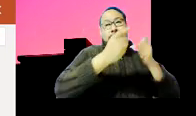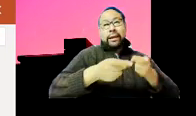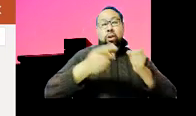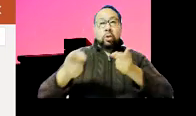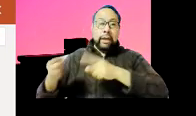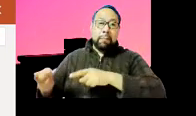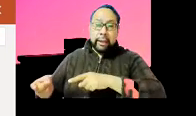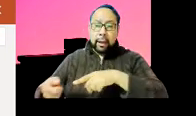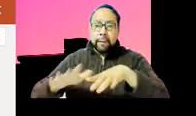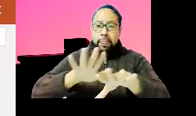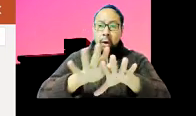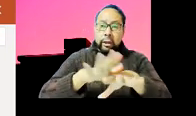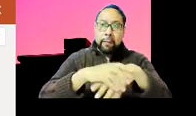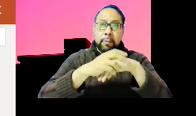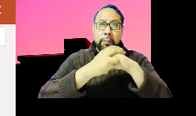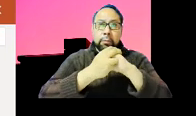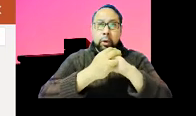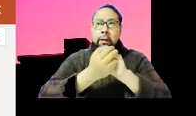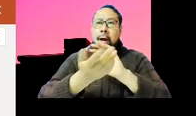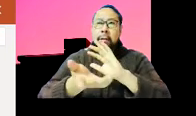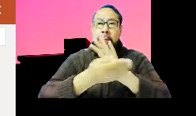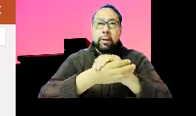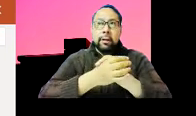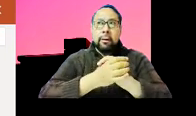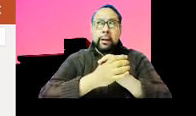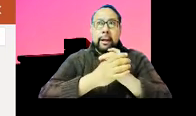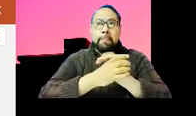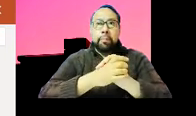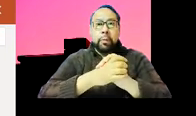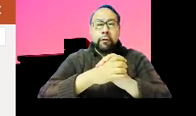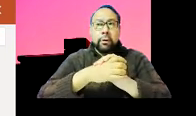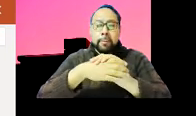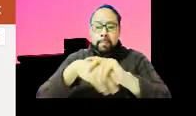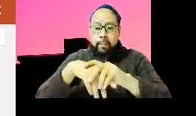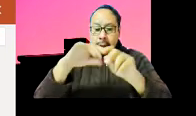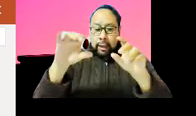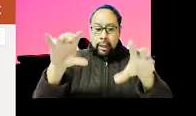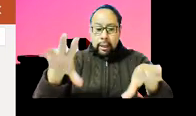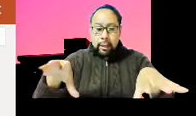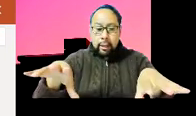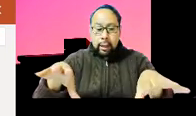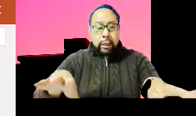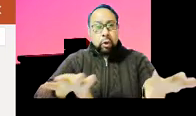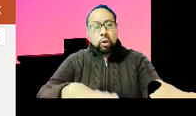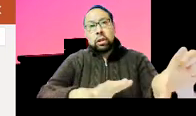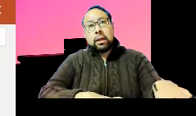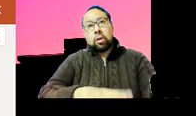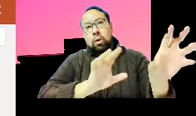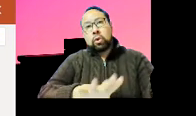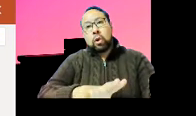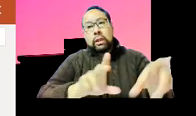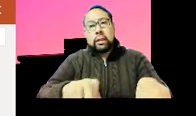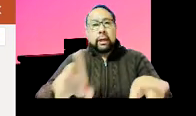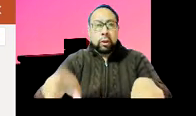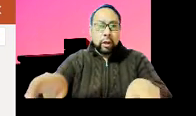jurídicos, esto sí aplica. Ahorita vamos, porque alguien me puede decir, oiga, profesor, he leído en otro texto,